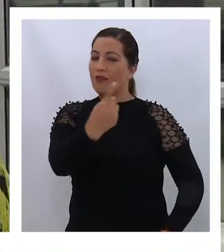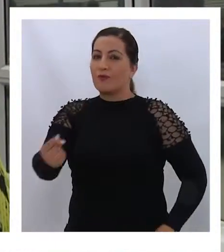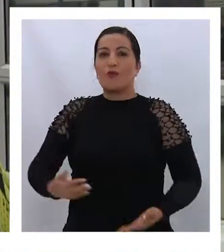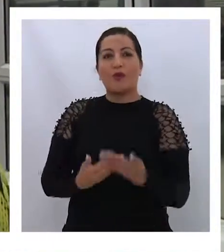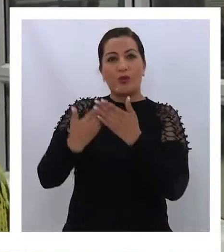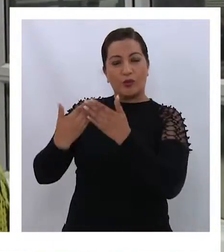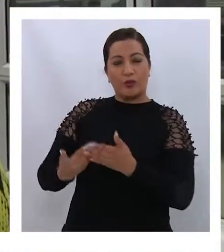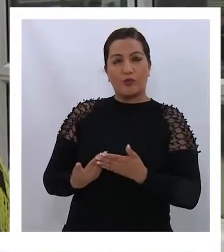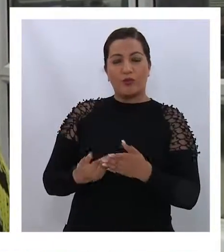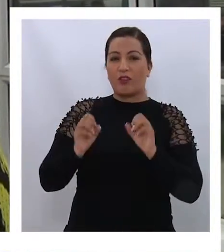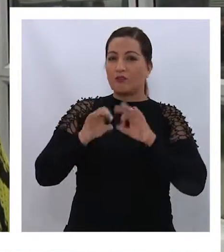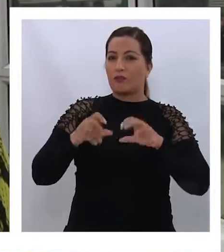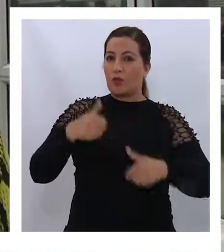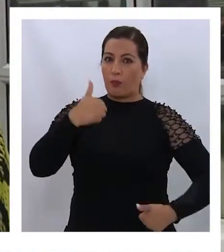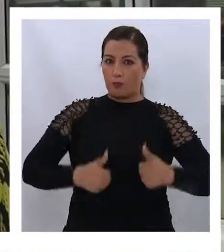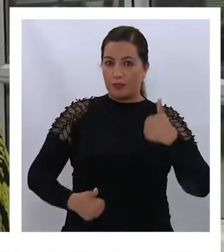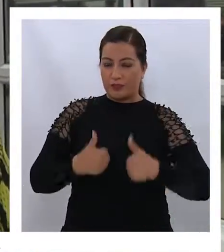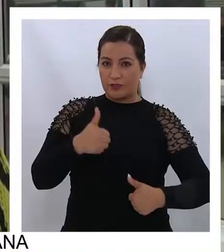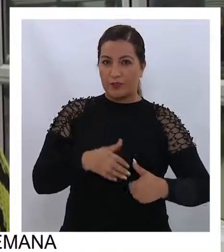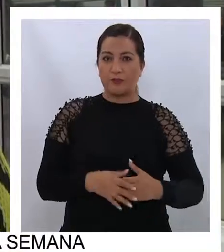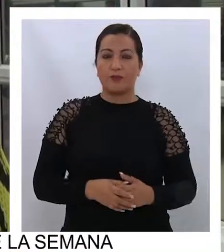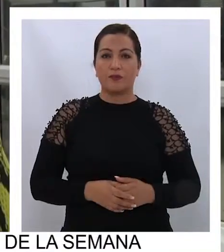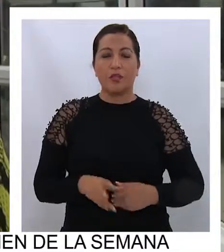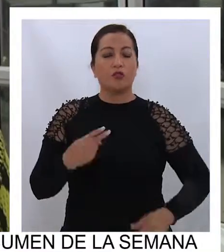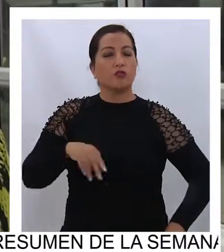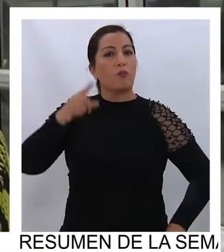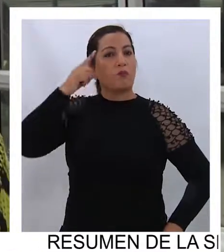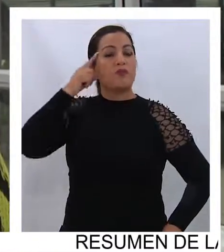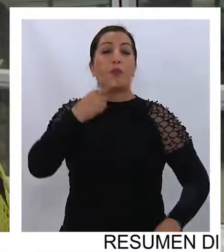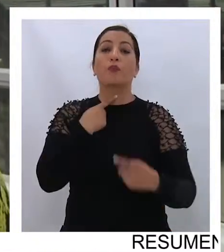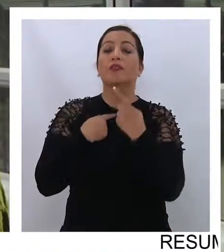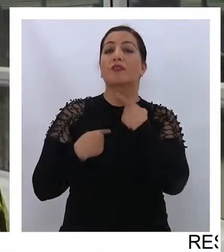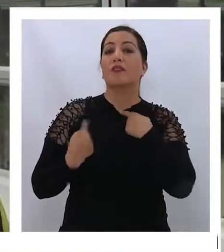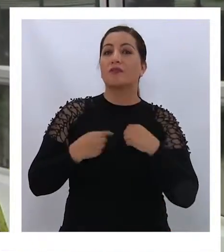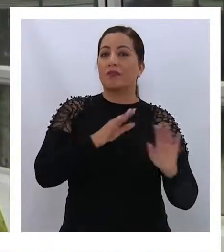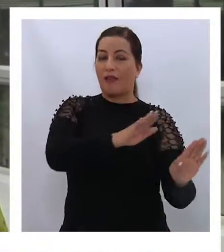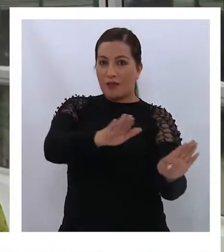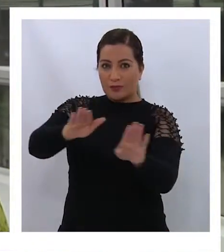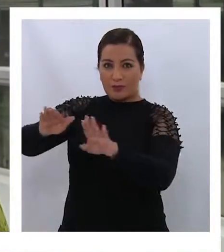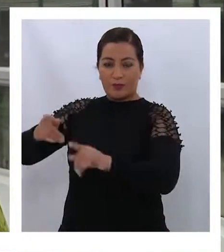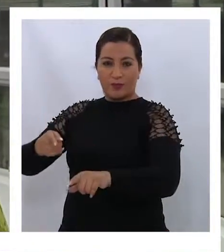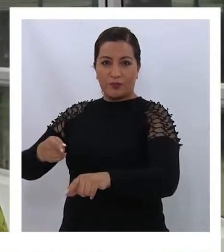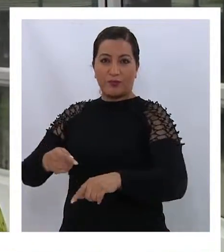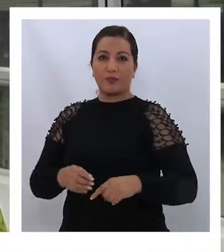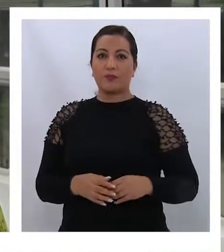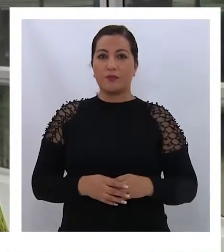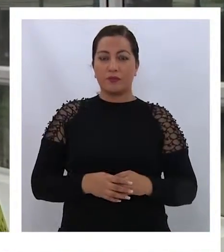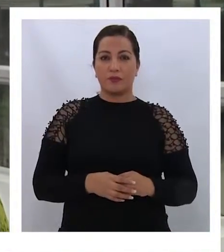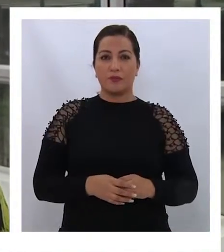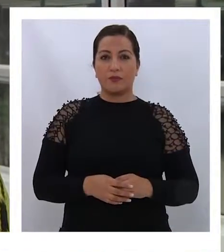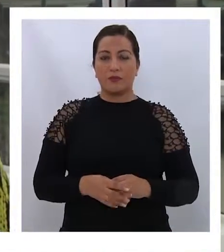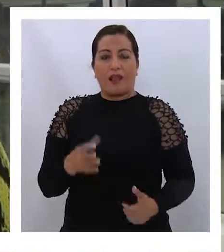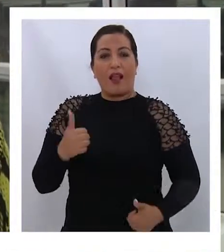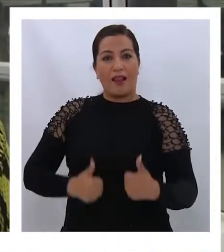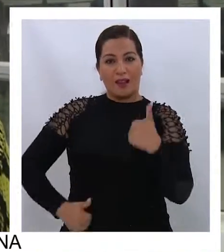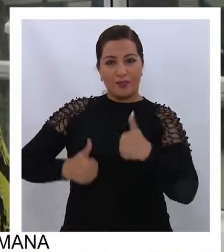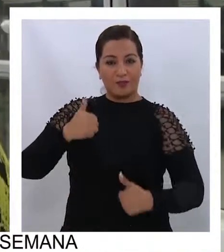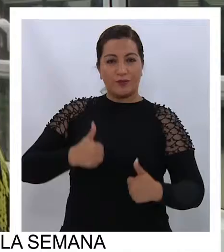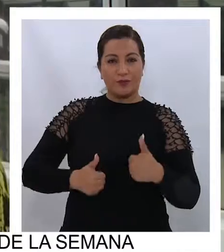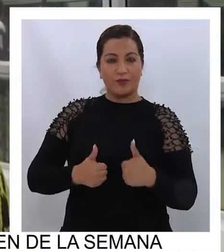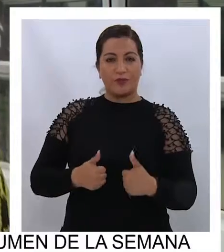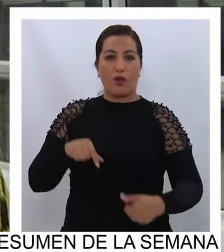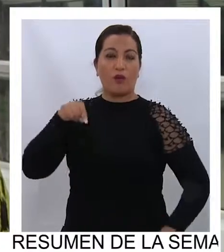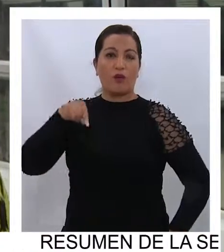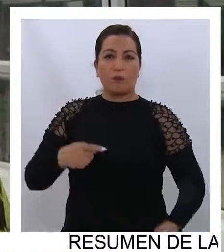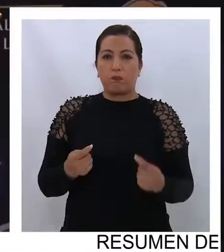en su formación profesional. Nos parece interesante aportarles esa competencia, que hoy